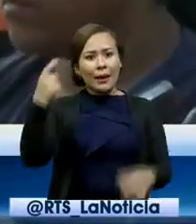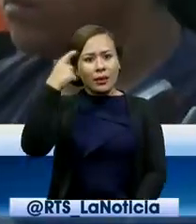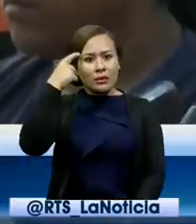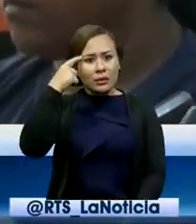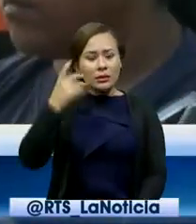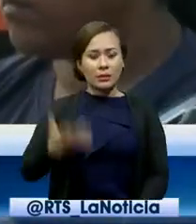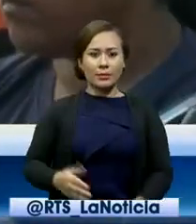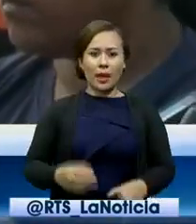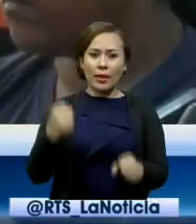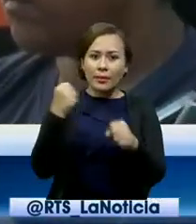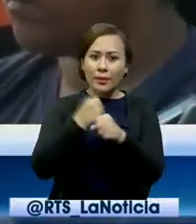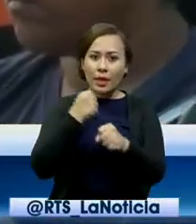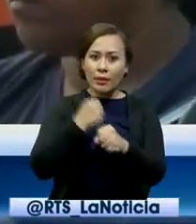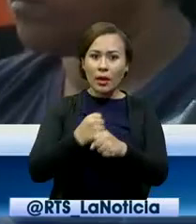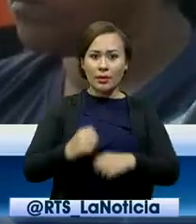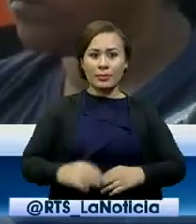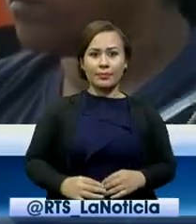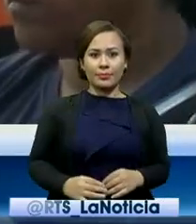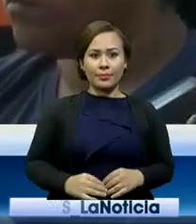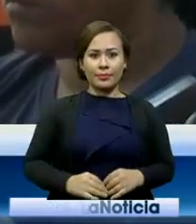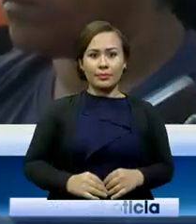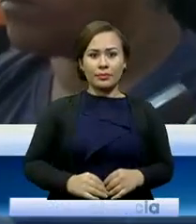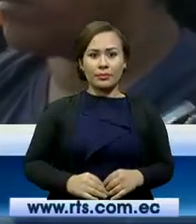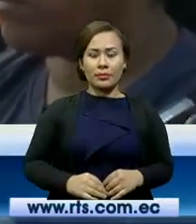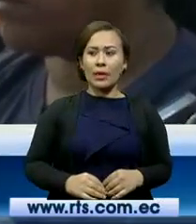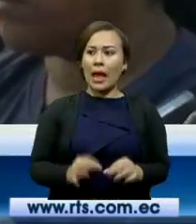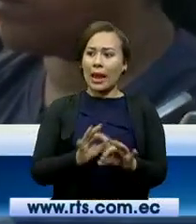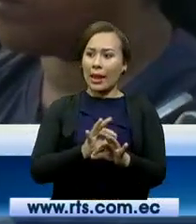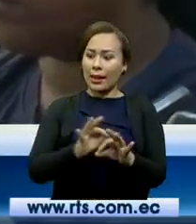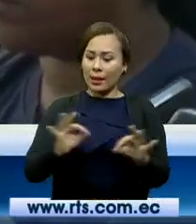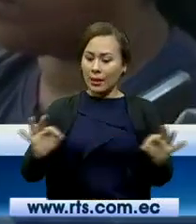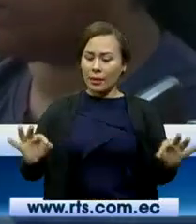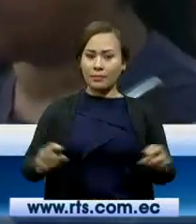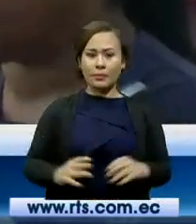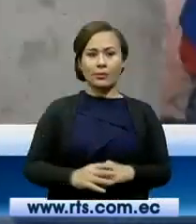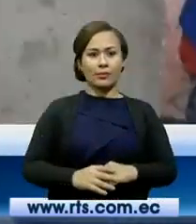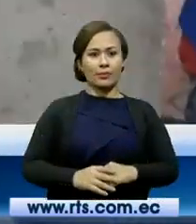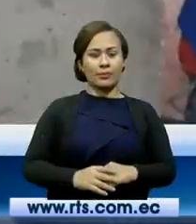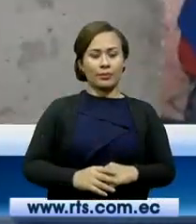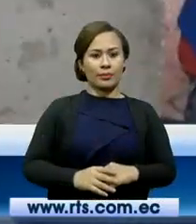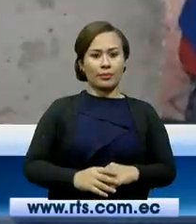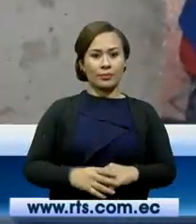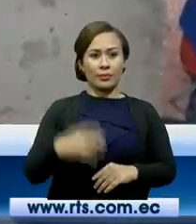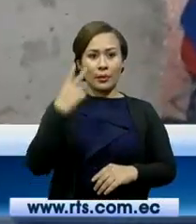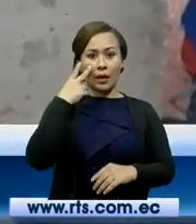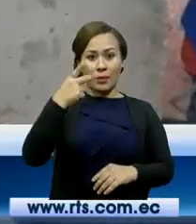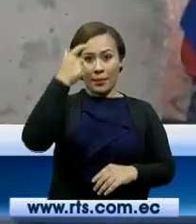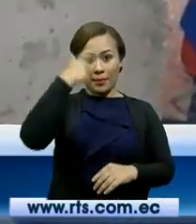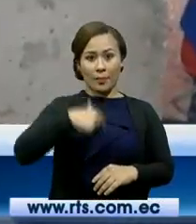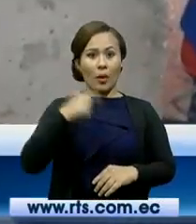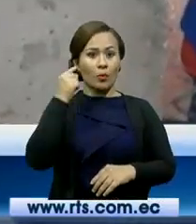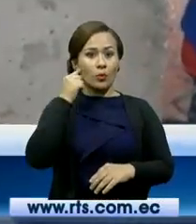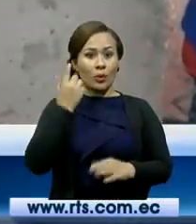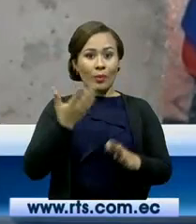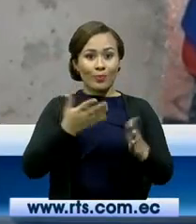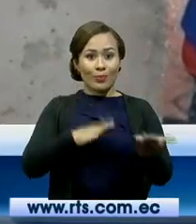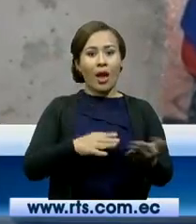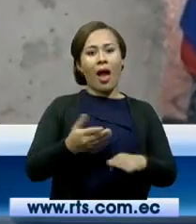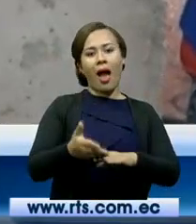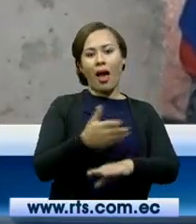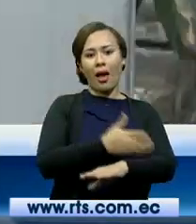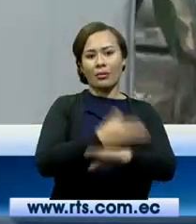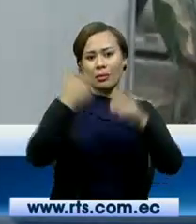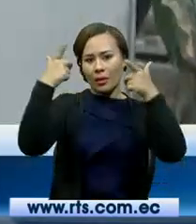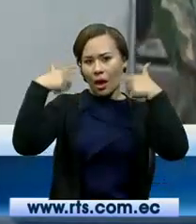trabaje en puesto el norte lo mantengan limpio y le harán anillo su esposa la fallecida acababa de graduarse como artesana en la